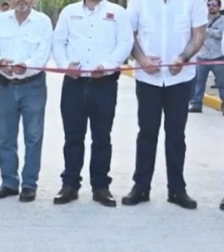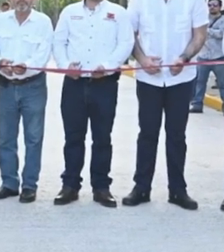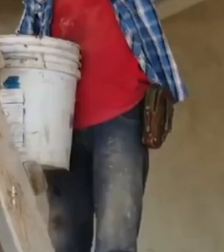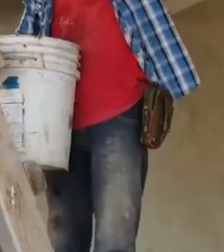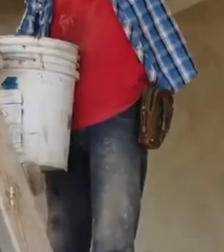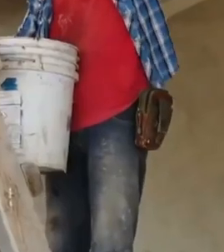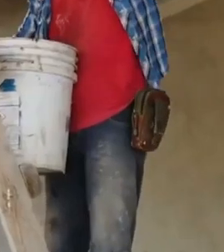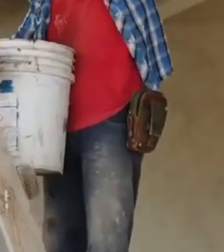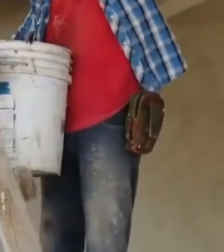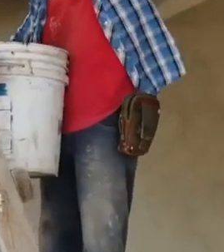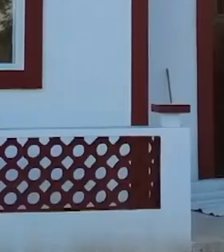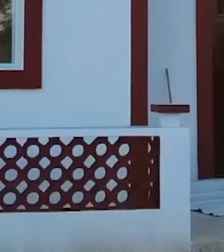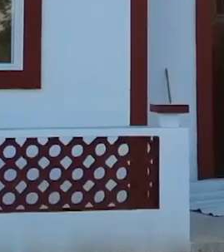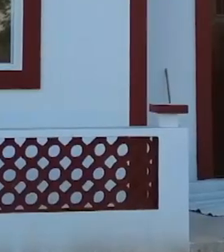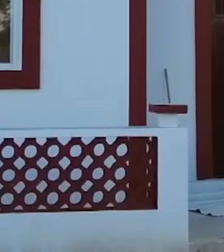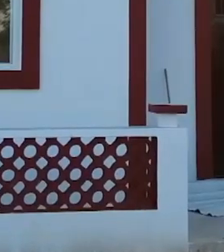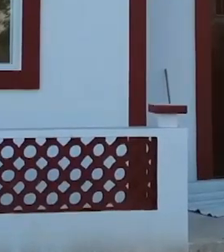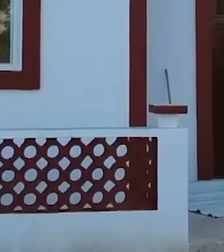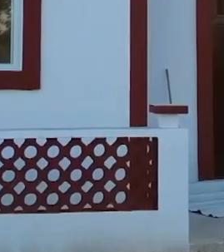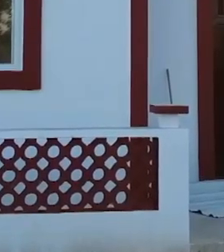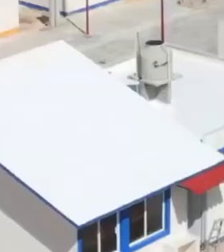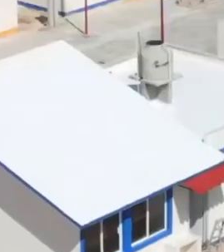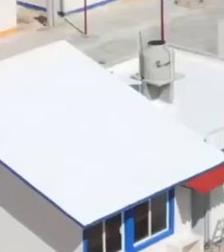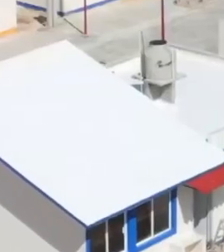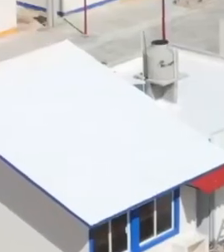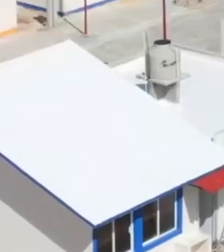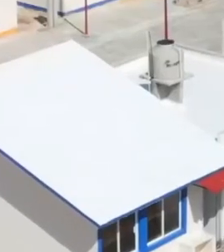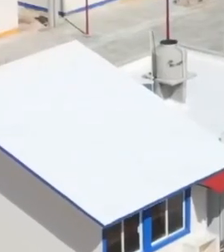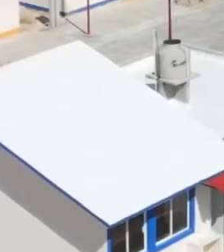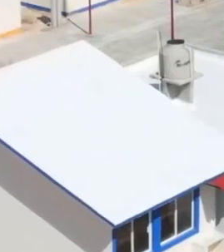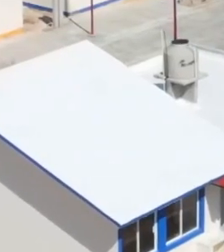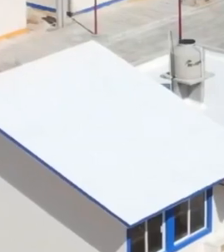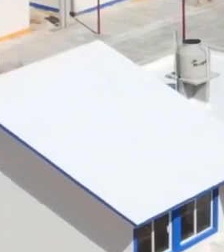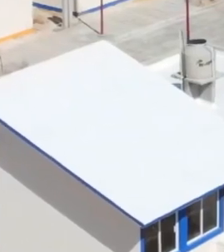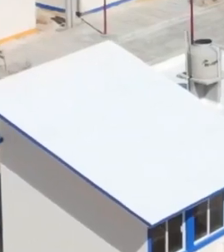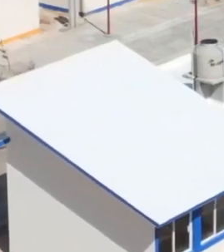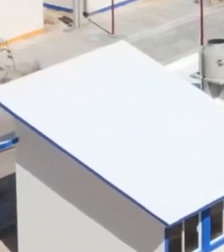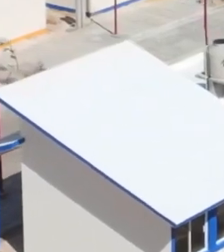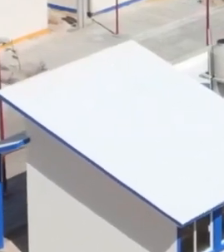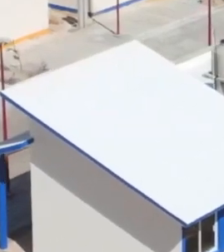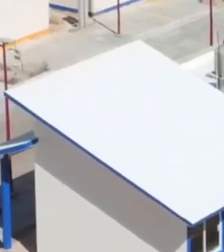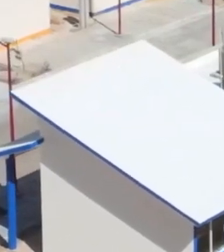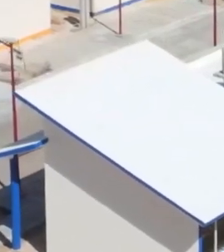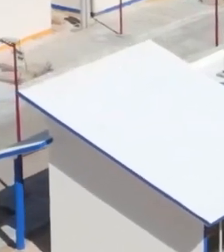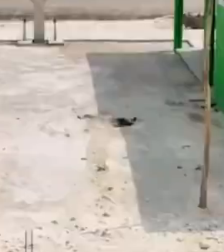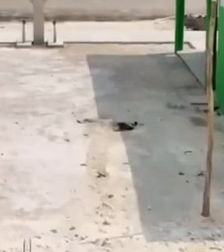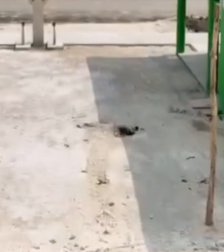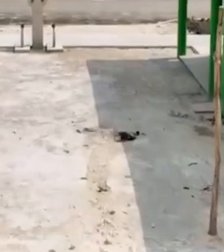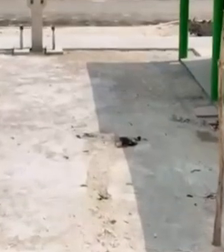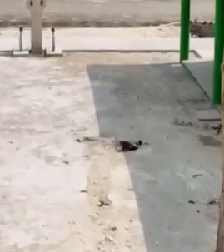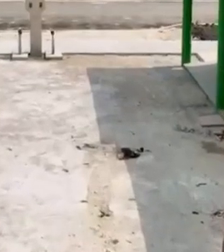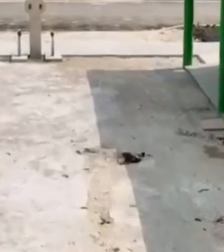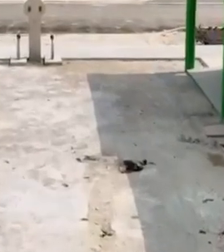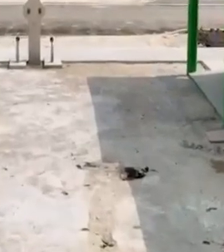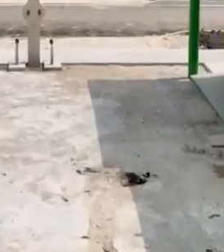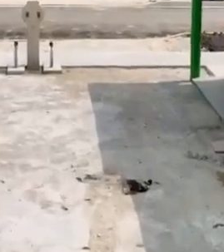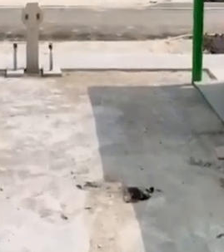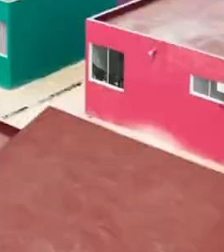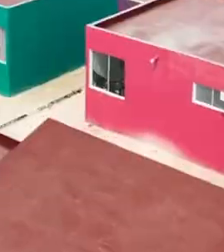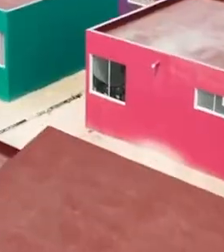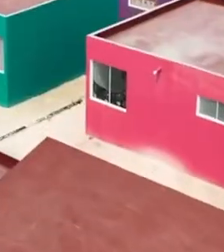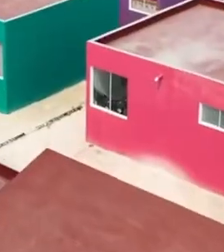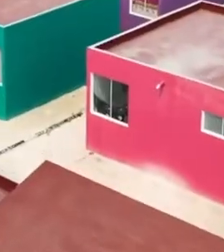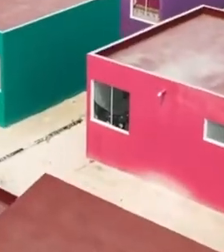largo de la construcción del tramo 1. Es fuente de orgullo para nosotros saber que la gente no solamente ama el Tren